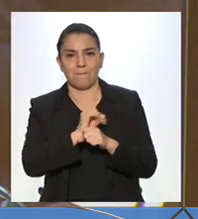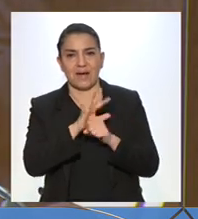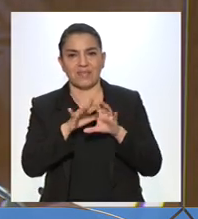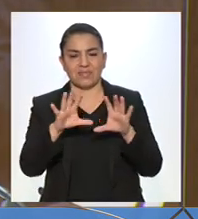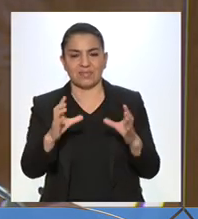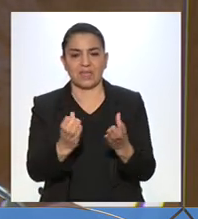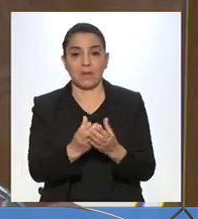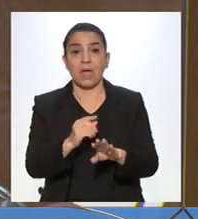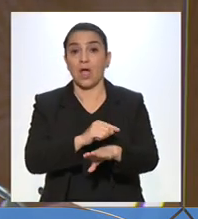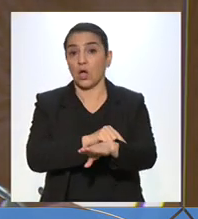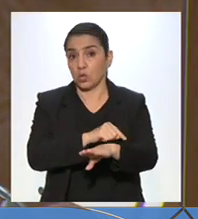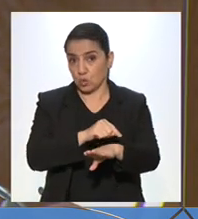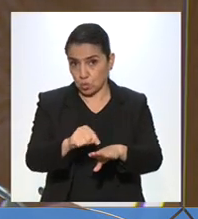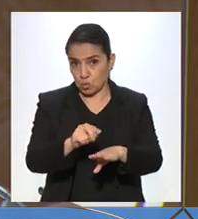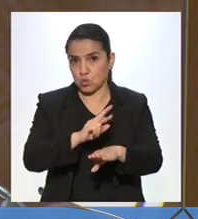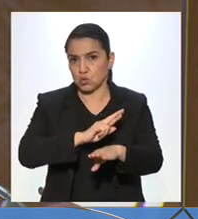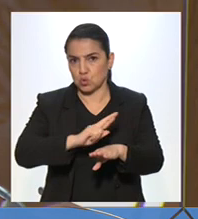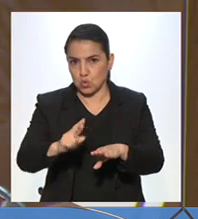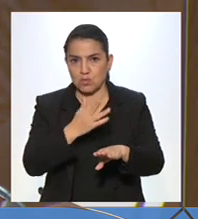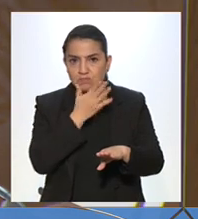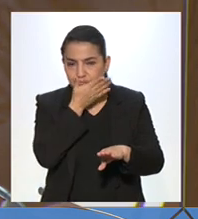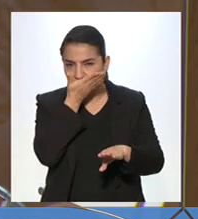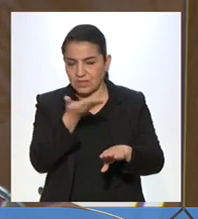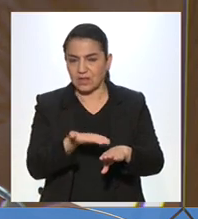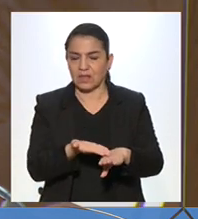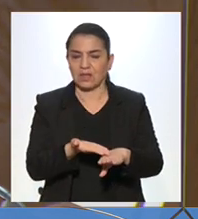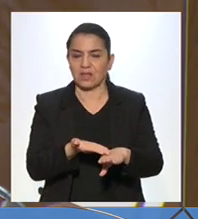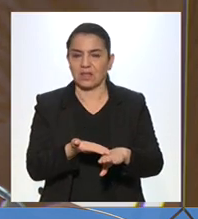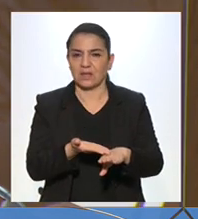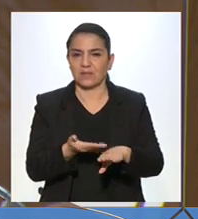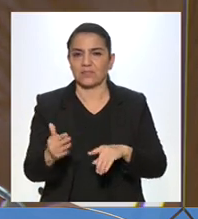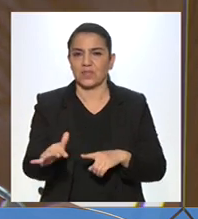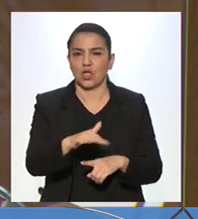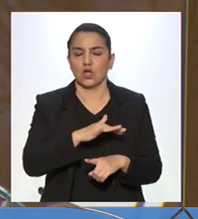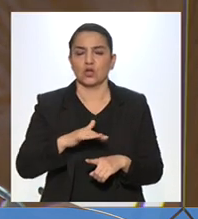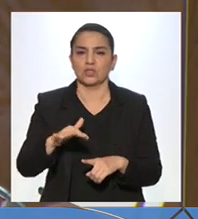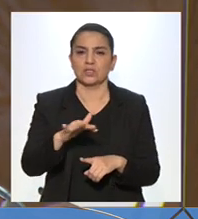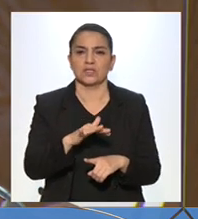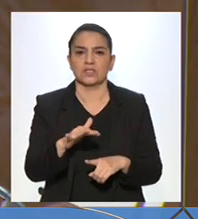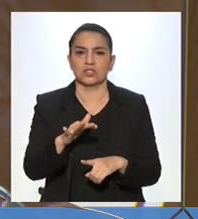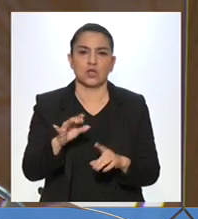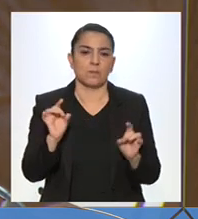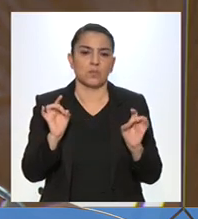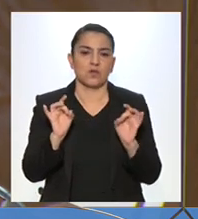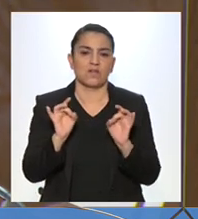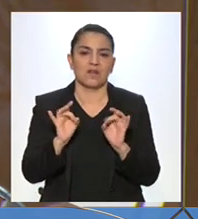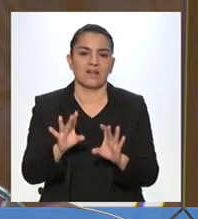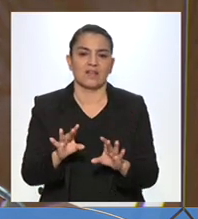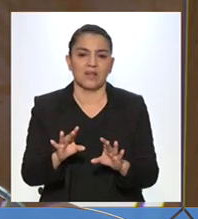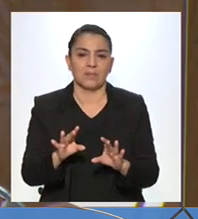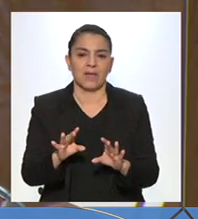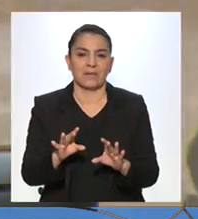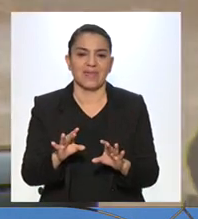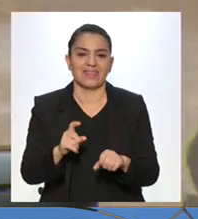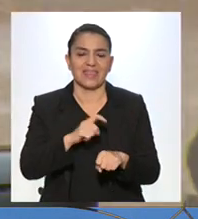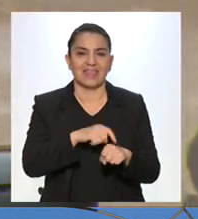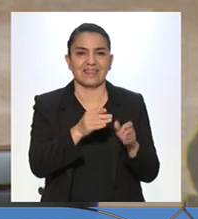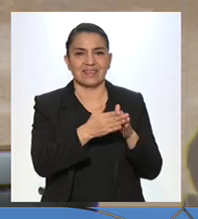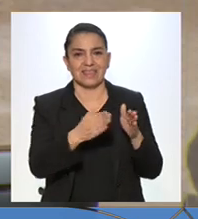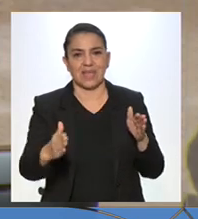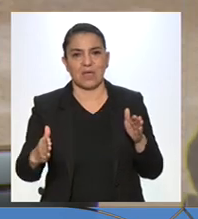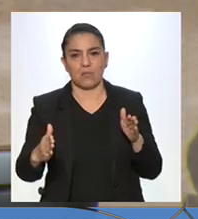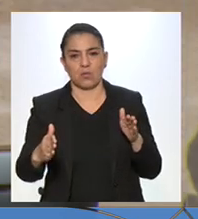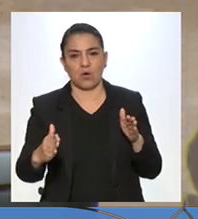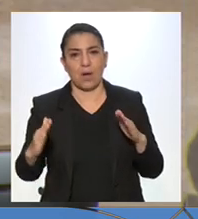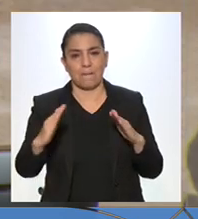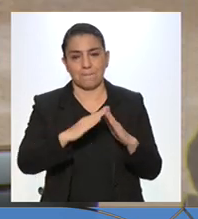zona austral, usted la sitúa, ¿no es cierto?, en una condición que dice que fue básicamente probablemente por la temporalidad y por las prolongadas pandemias